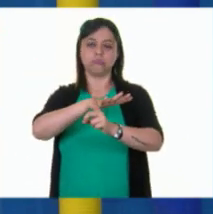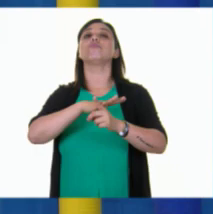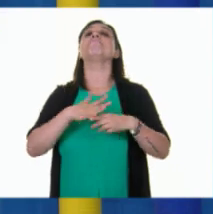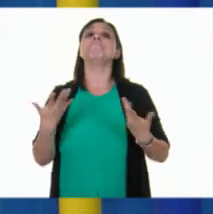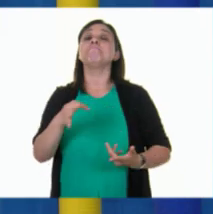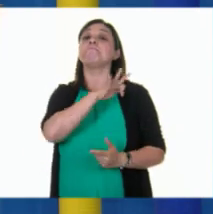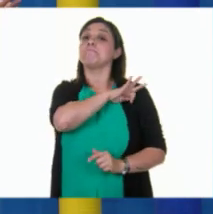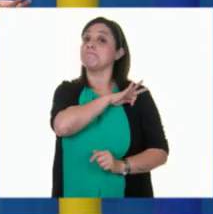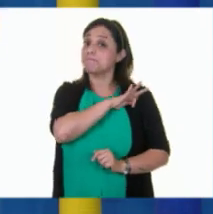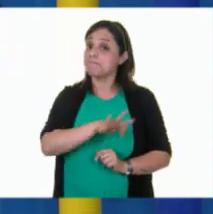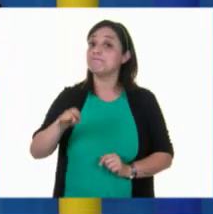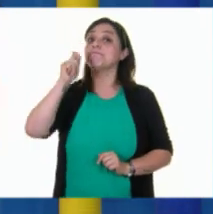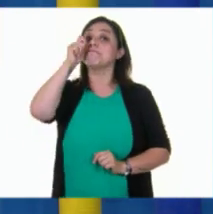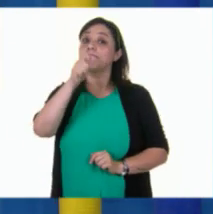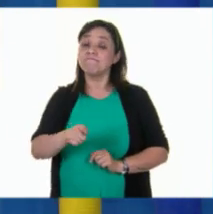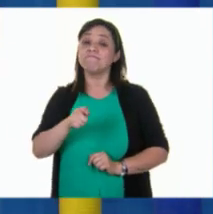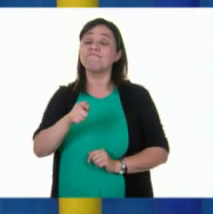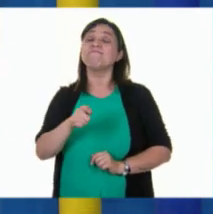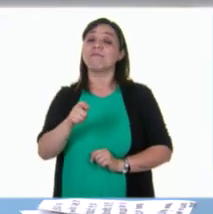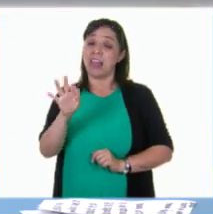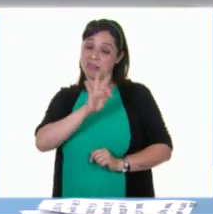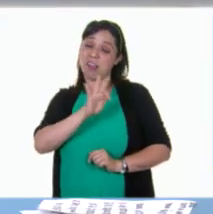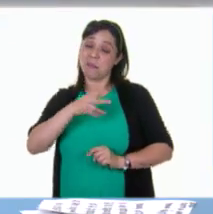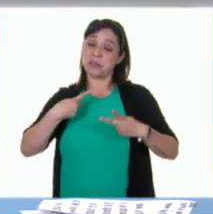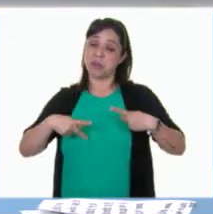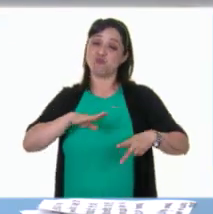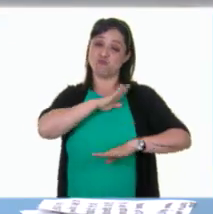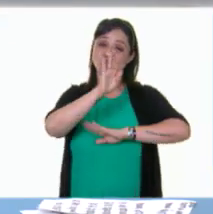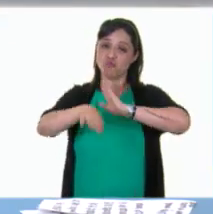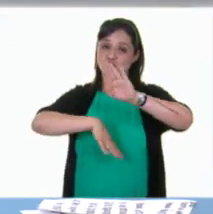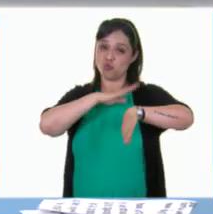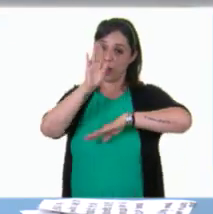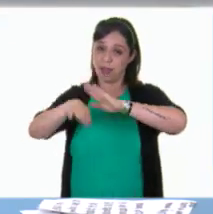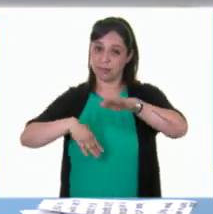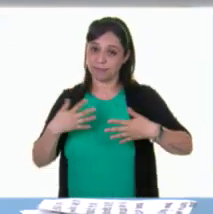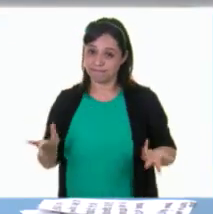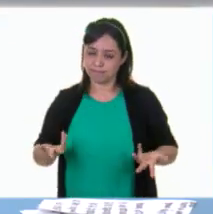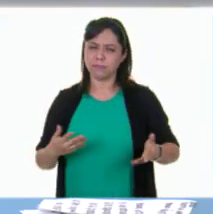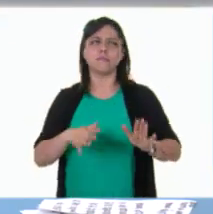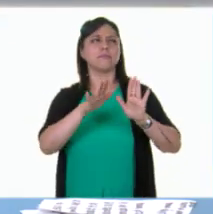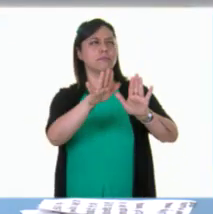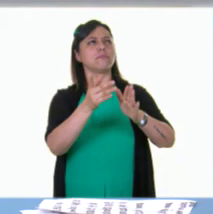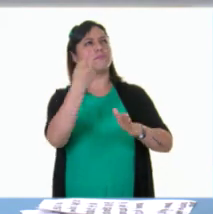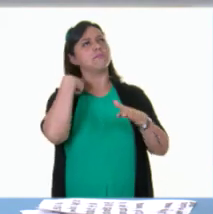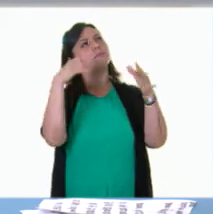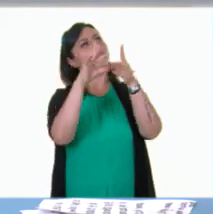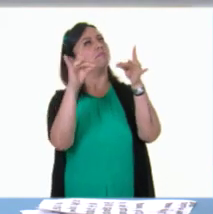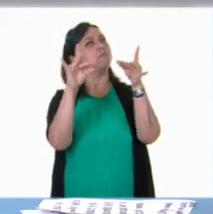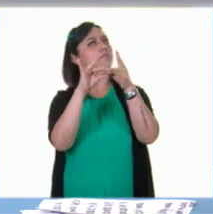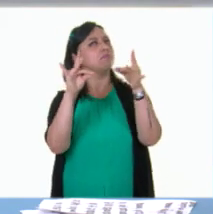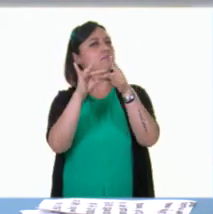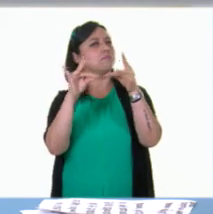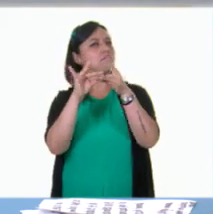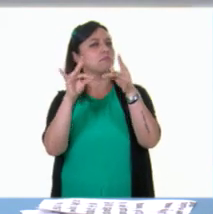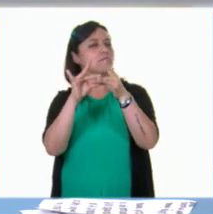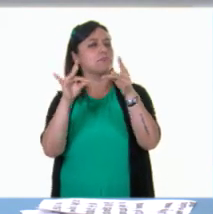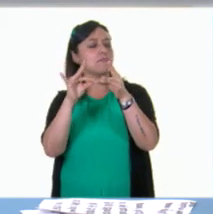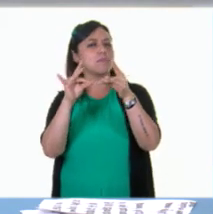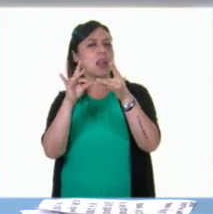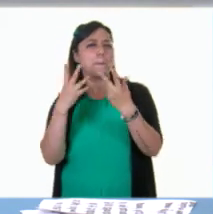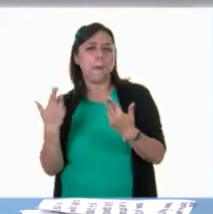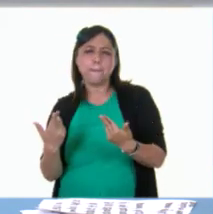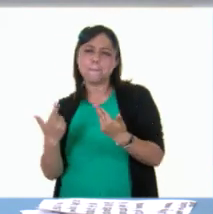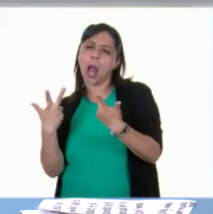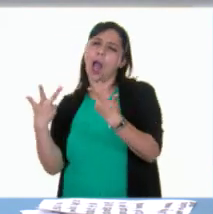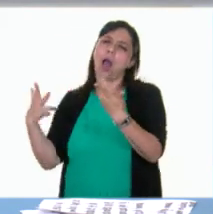pueden provocar que la gente muera. Pero por lo que nos acaba de explicar, maestra, los desastres sí se pueden evitar si